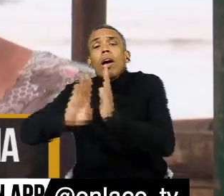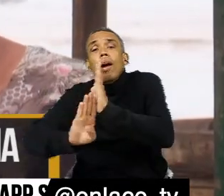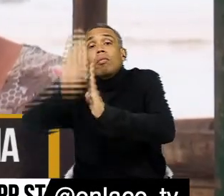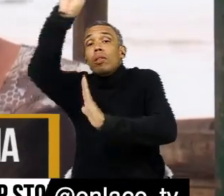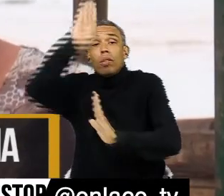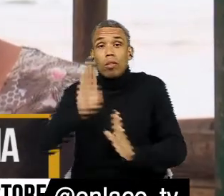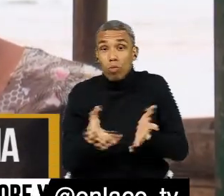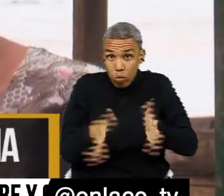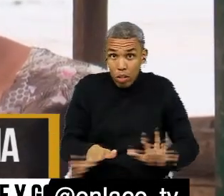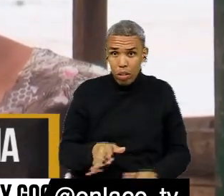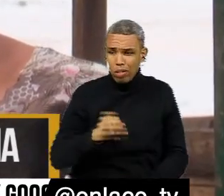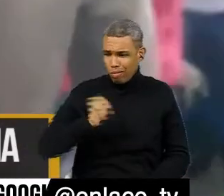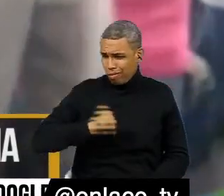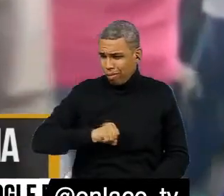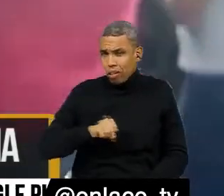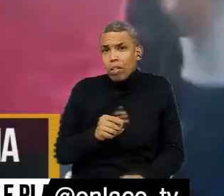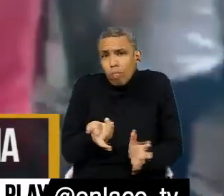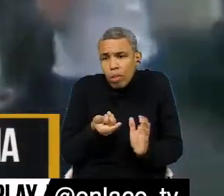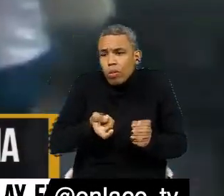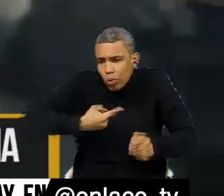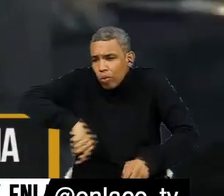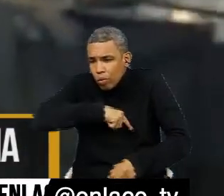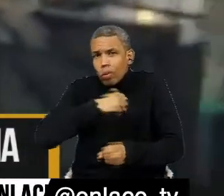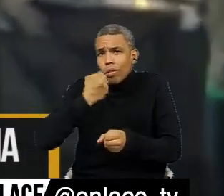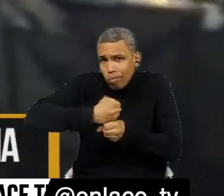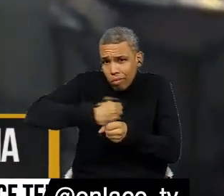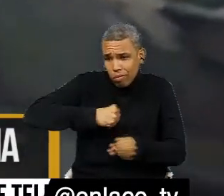económicos, necesitamos trabajar.